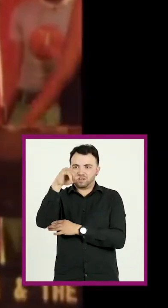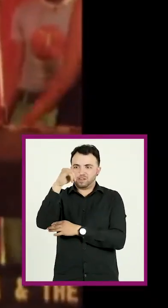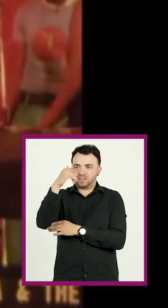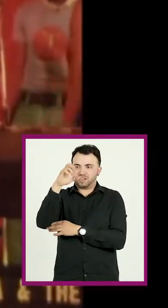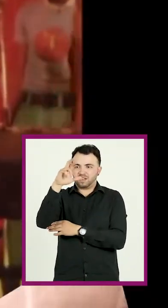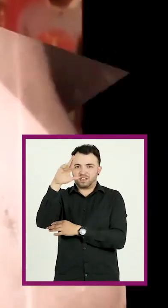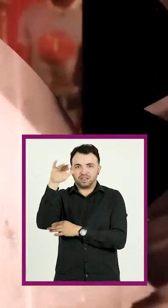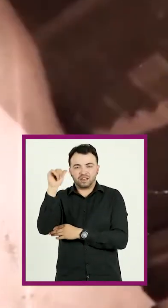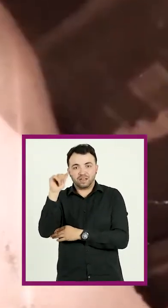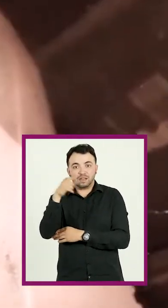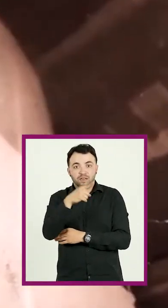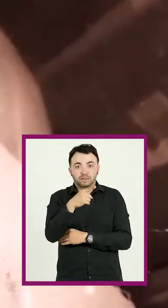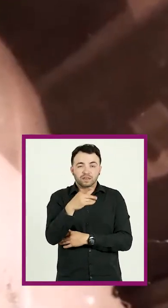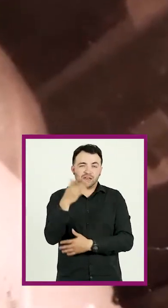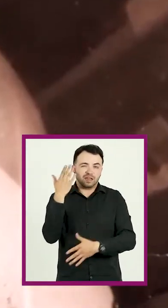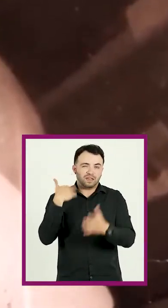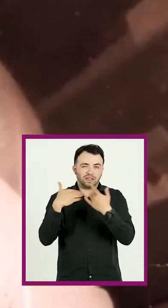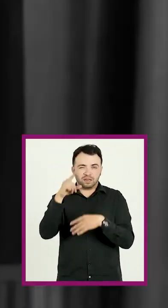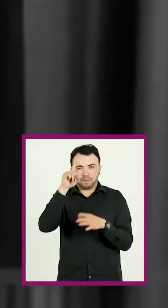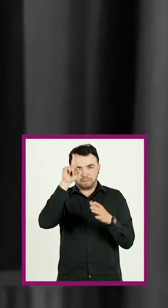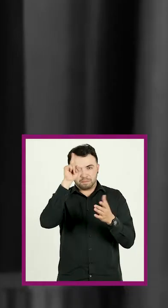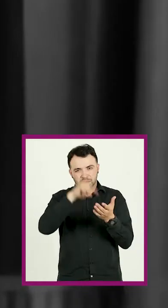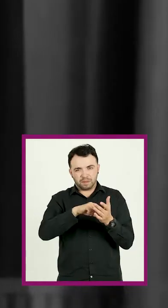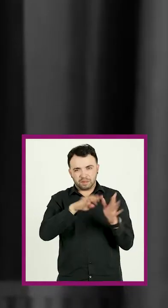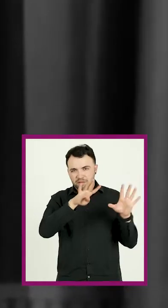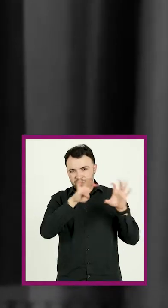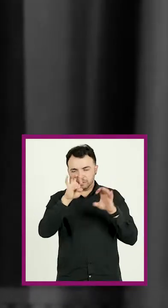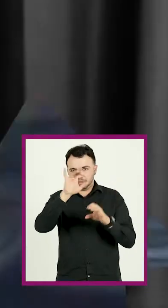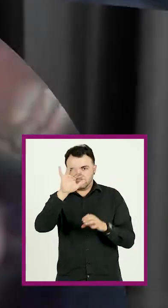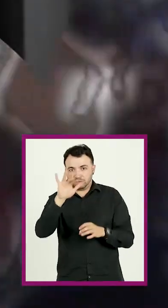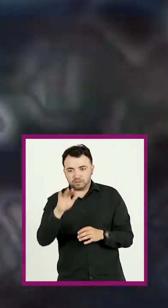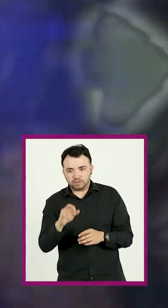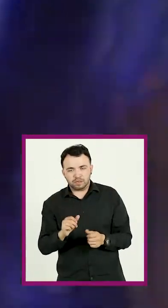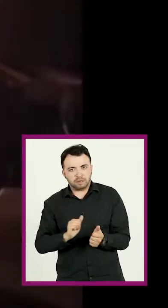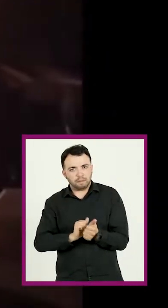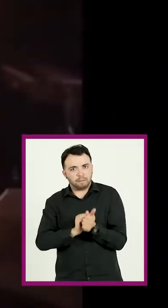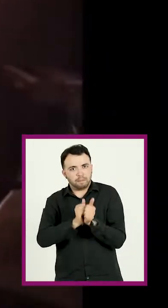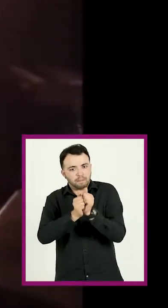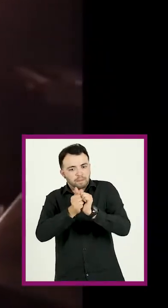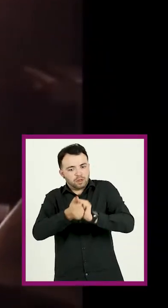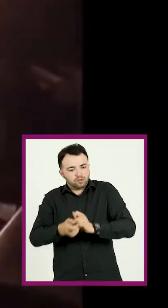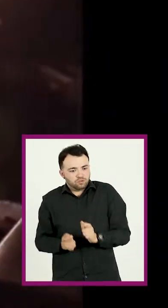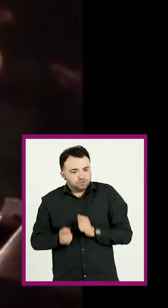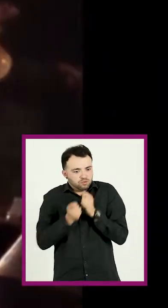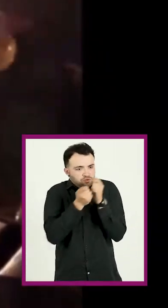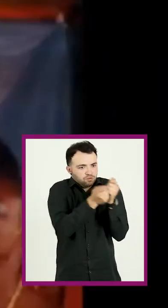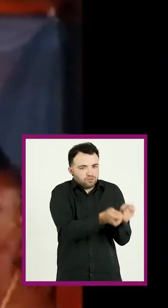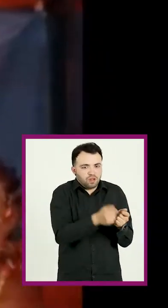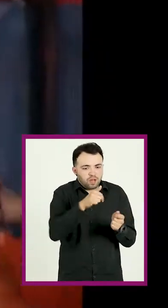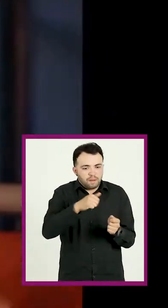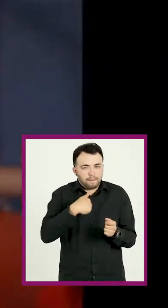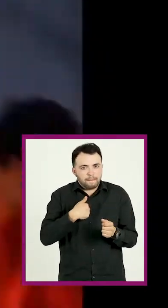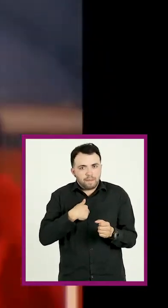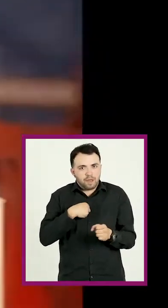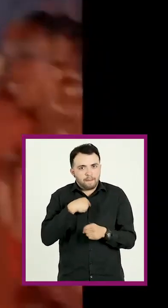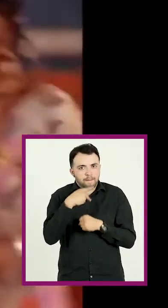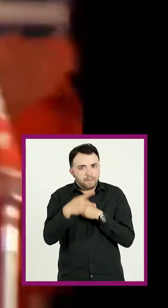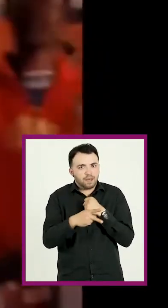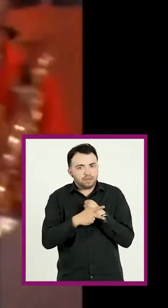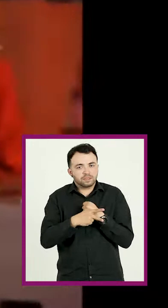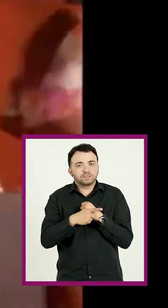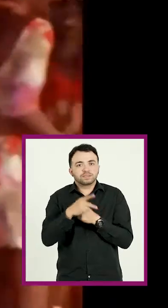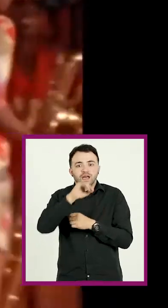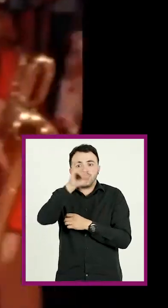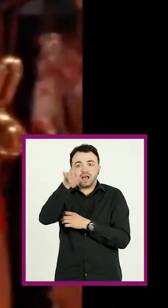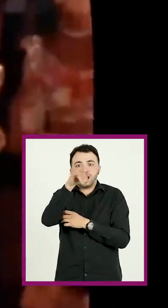desde fines de la década de 1950 comenzó a integrar elementos del jazz a la música tradicional de su país,